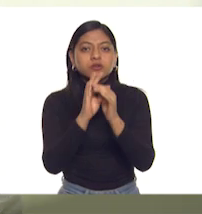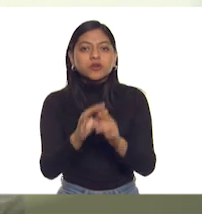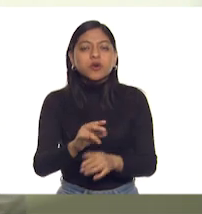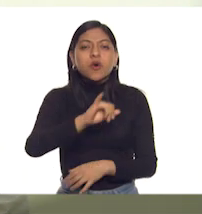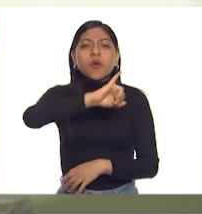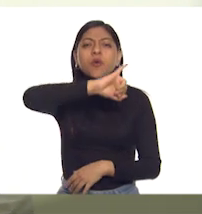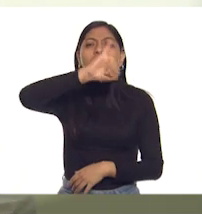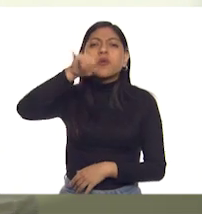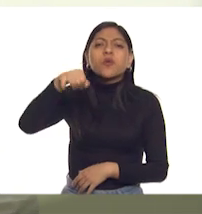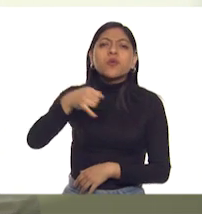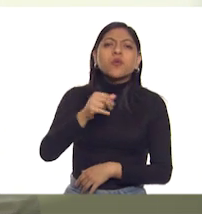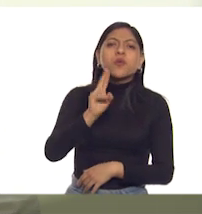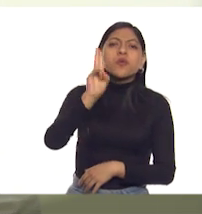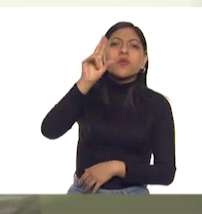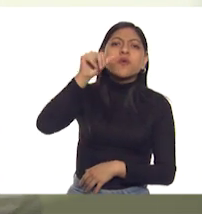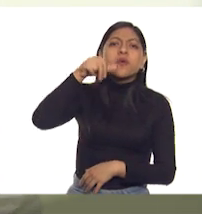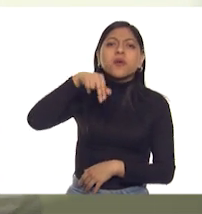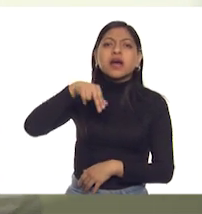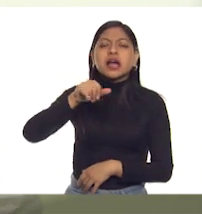¡Juanita!